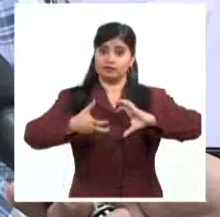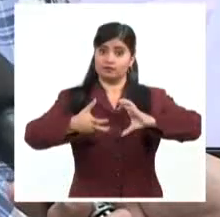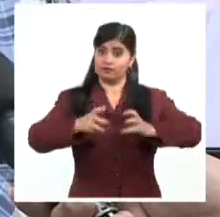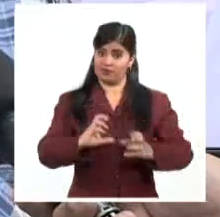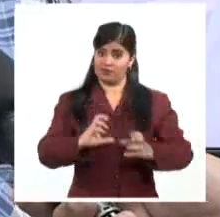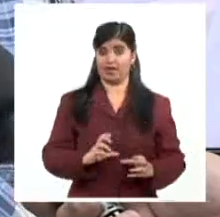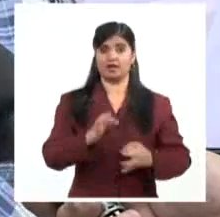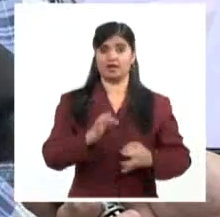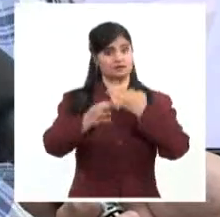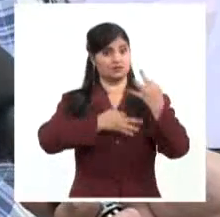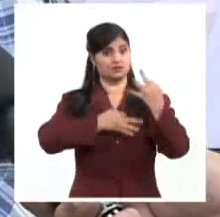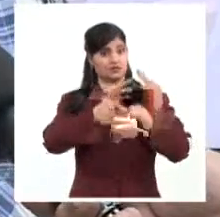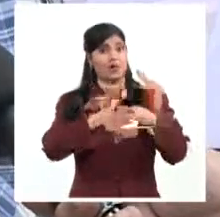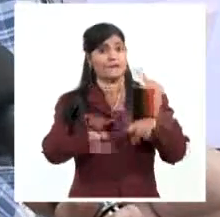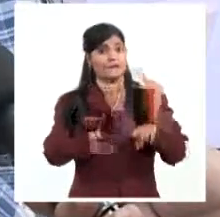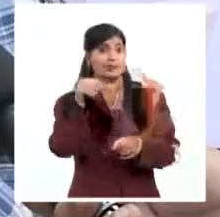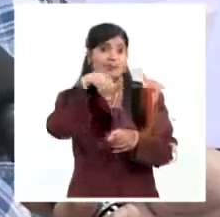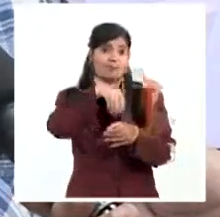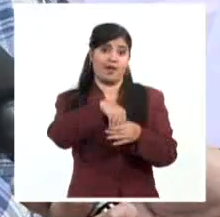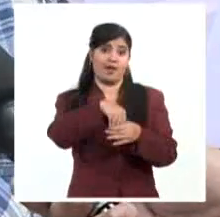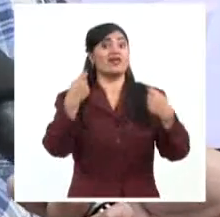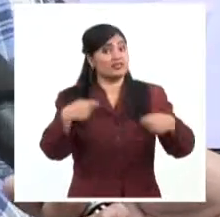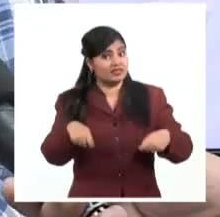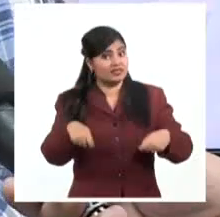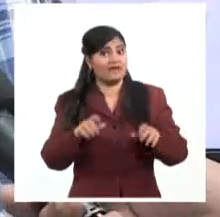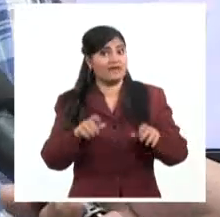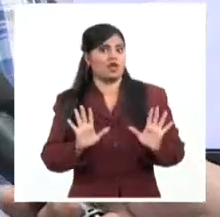estamos estimando que con las incorporaciones que debemos tener en el día de